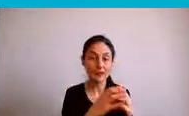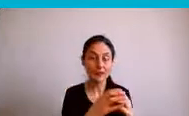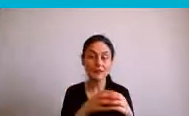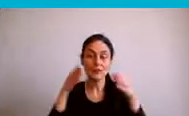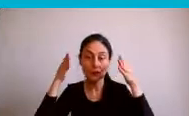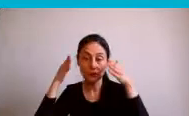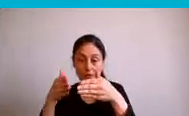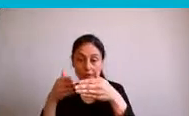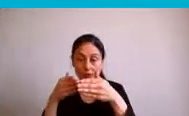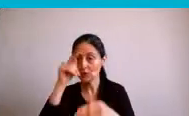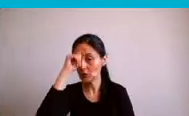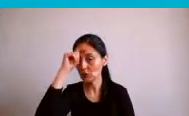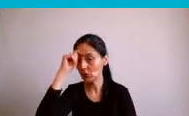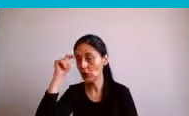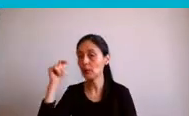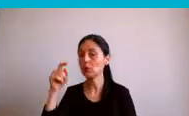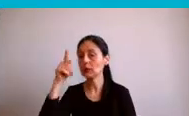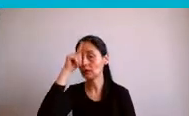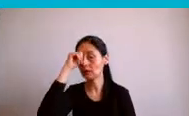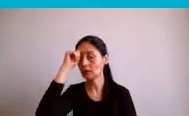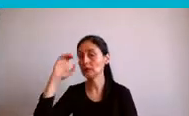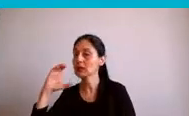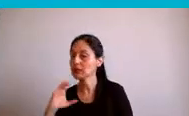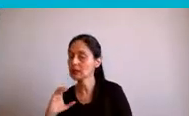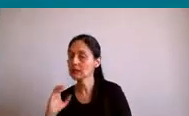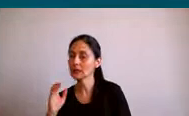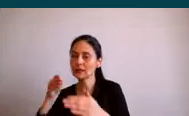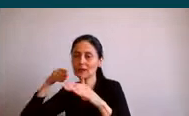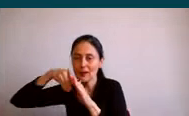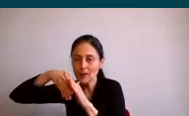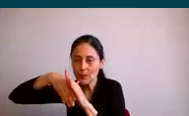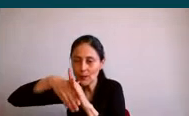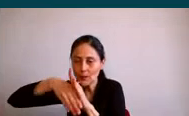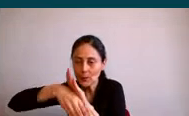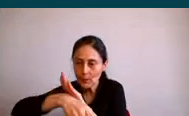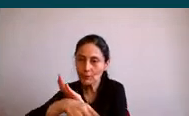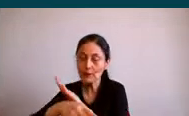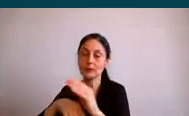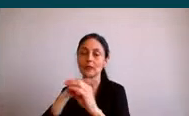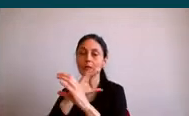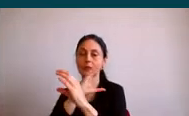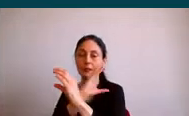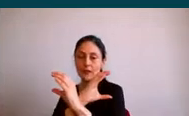clínicas, el buscar profundizar la teleatención.